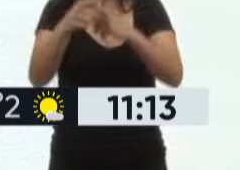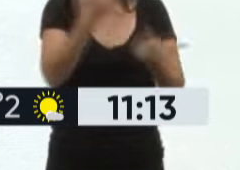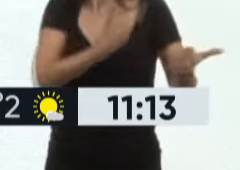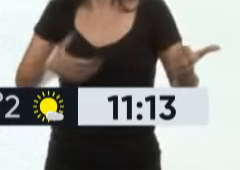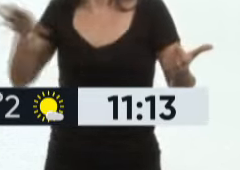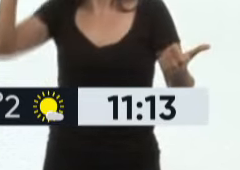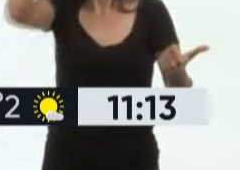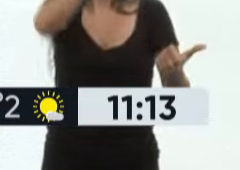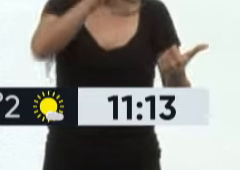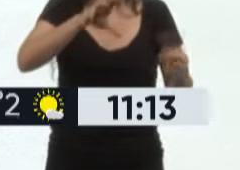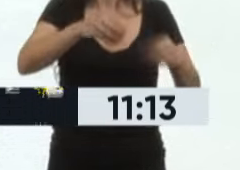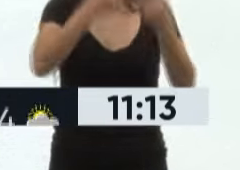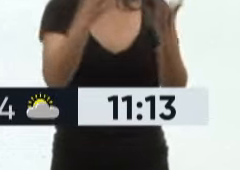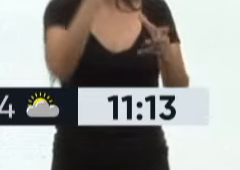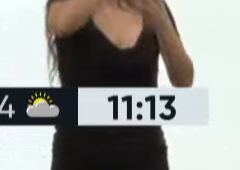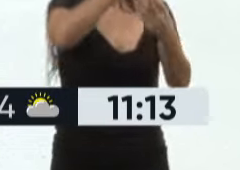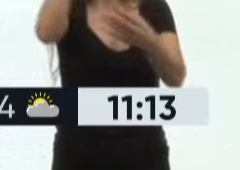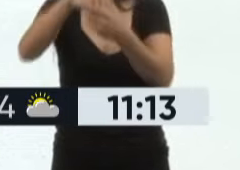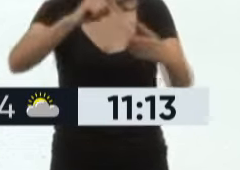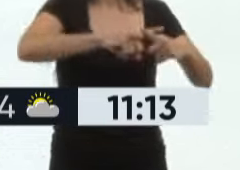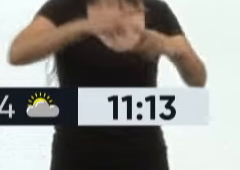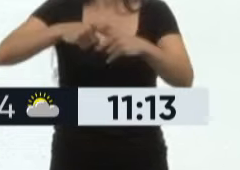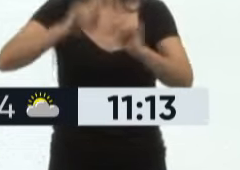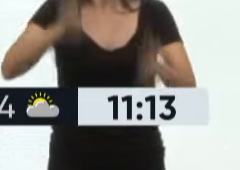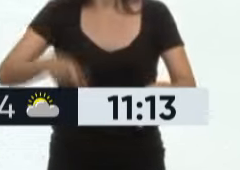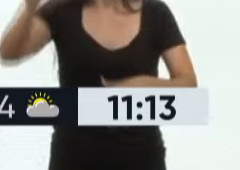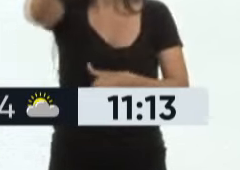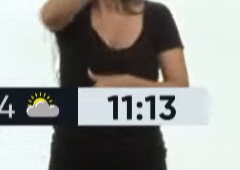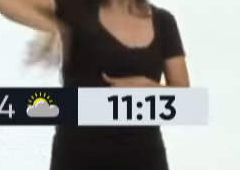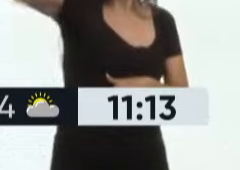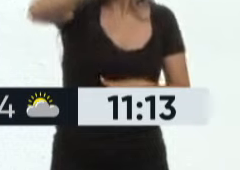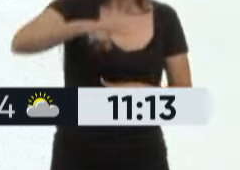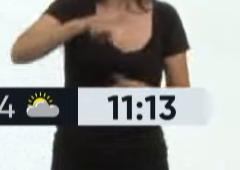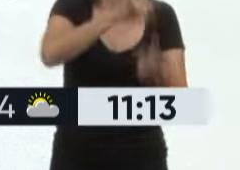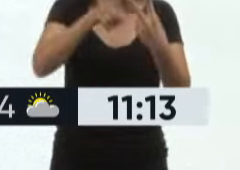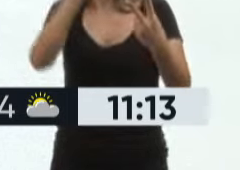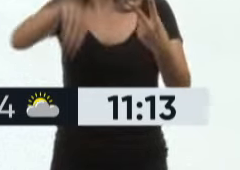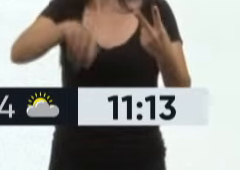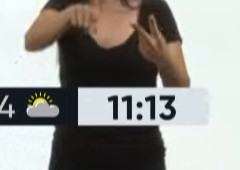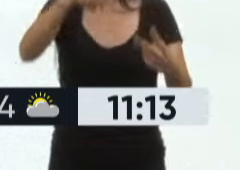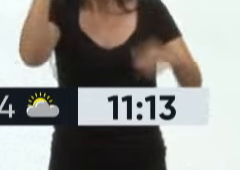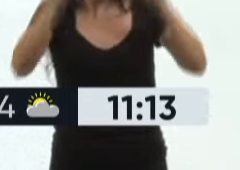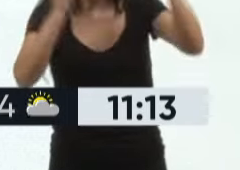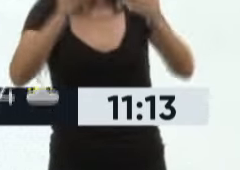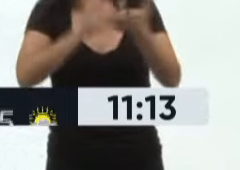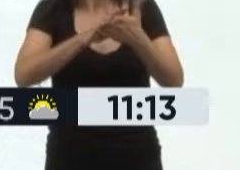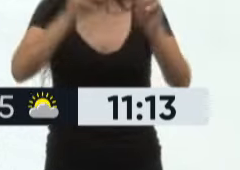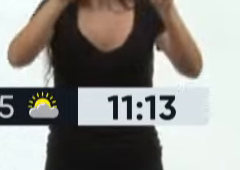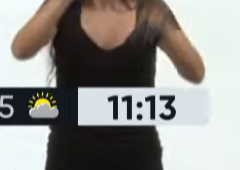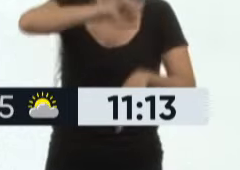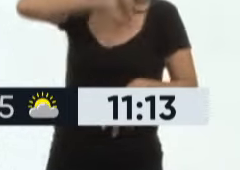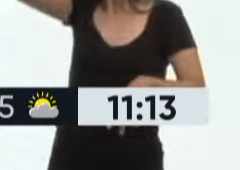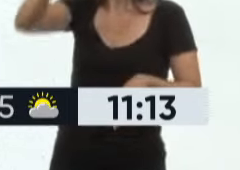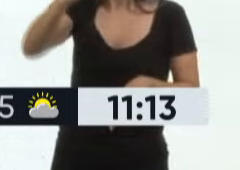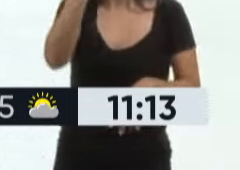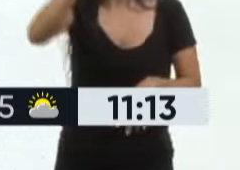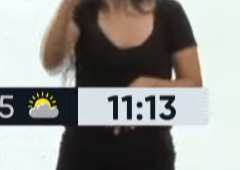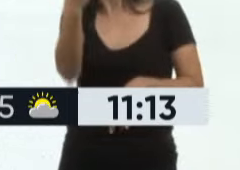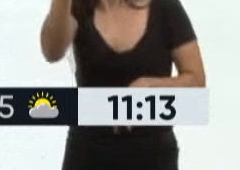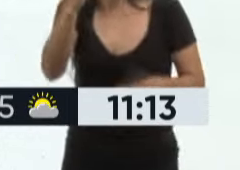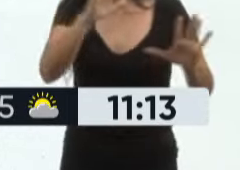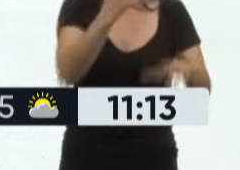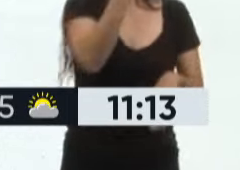sectores políticos y una más Si podés eh si hay preocupación por el la inflación núcleo ese 4,1 por que subió del